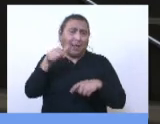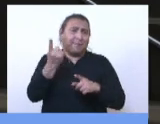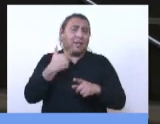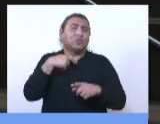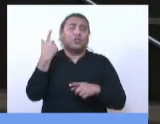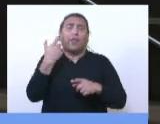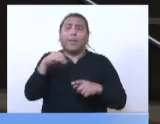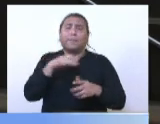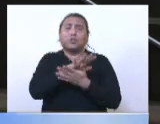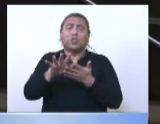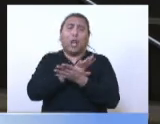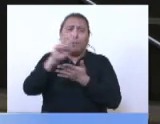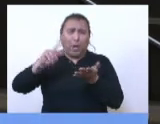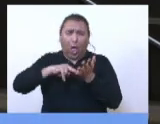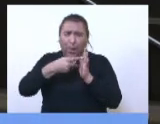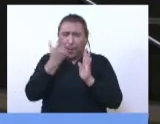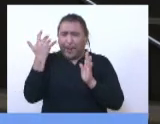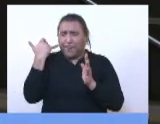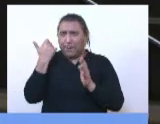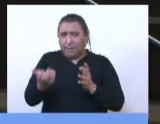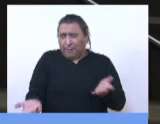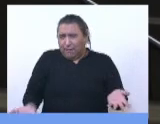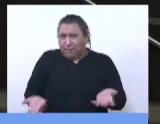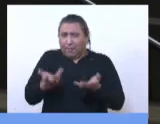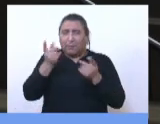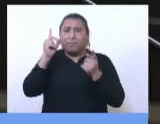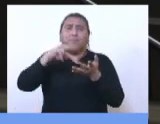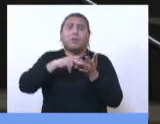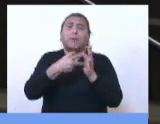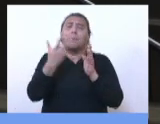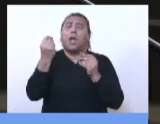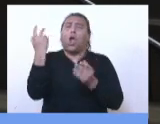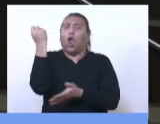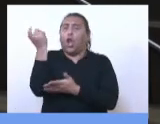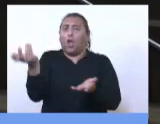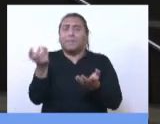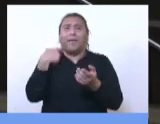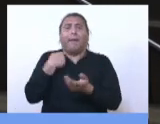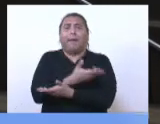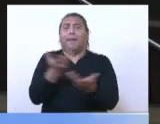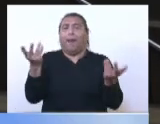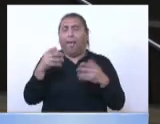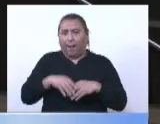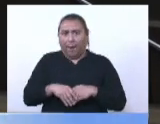arreglar el problema que tenemos que arreglar y el problema es la economía general